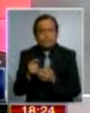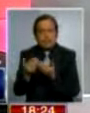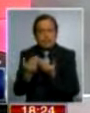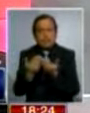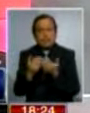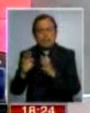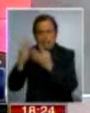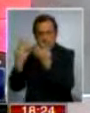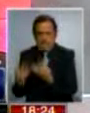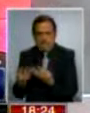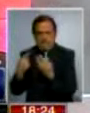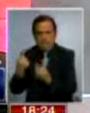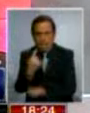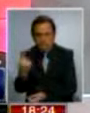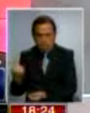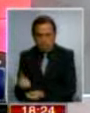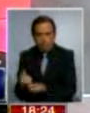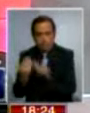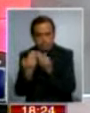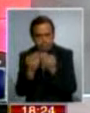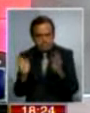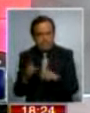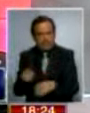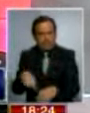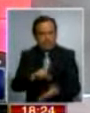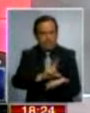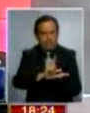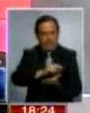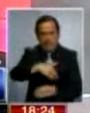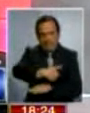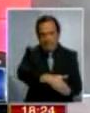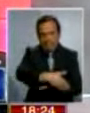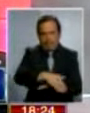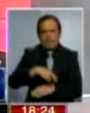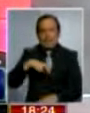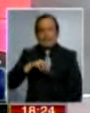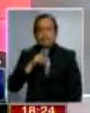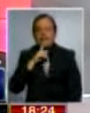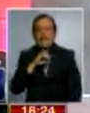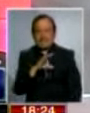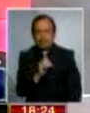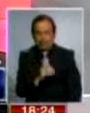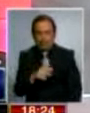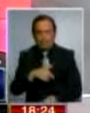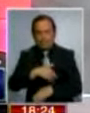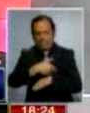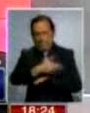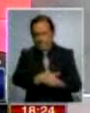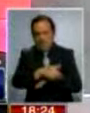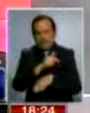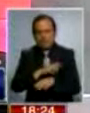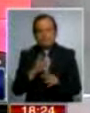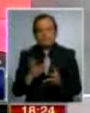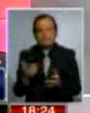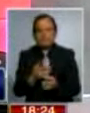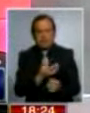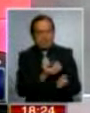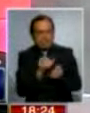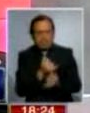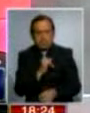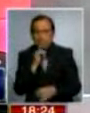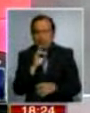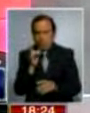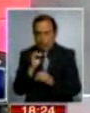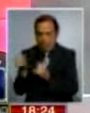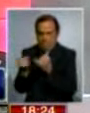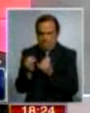de la celda de cada una de las reclusas para derivarlas al patio. Porque un patio que es una zona de seguridad. Claro. Claro, no sé de dónde viene esa fuente, pero esa no es la versión